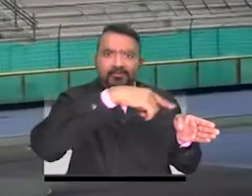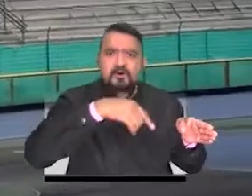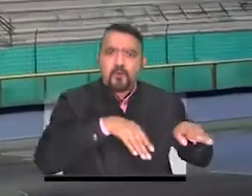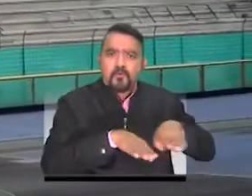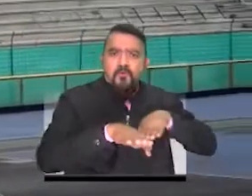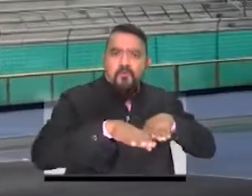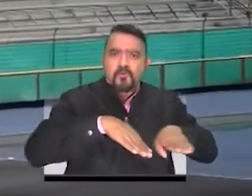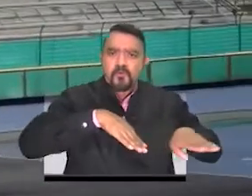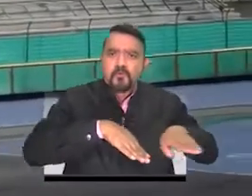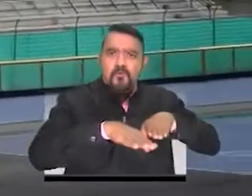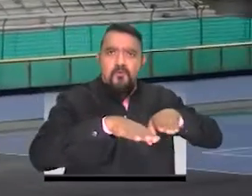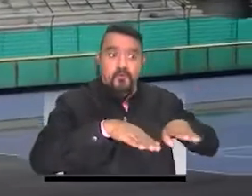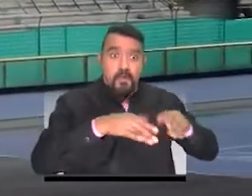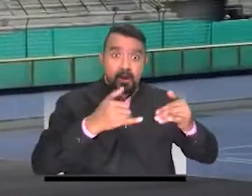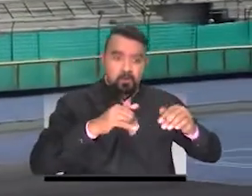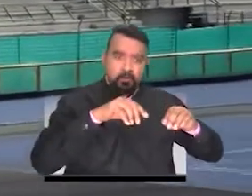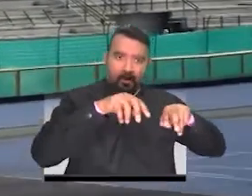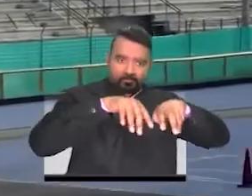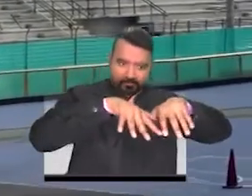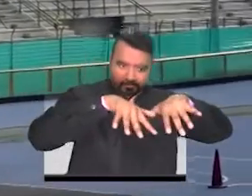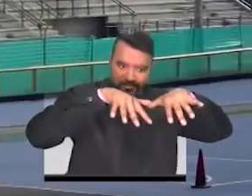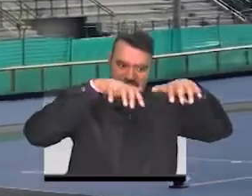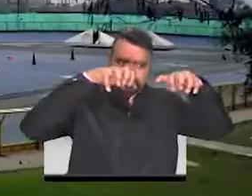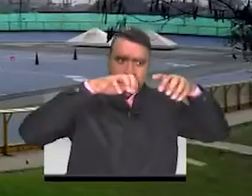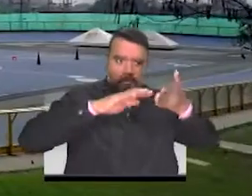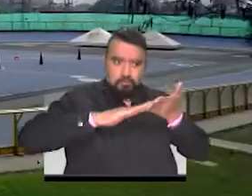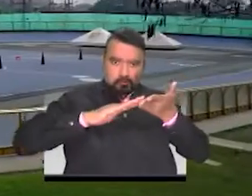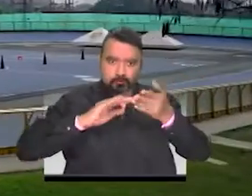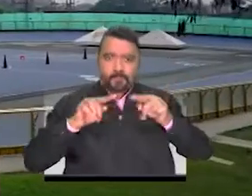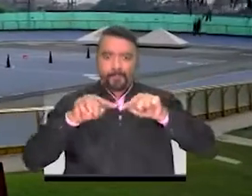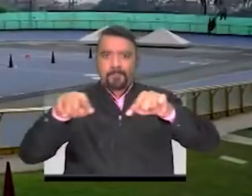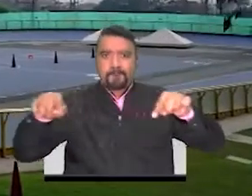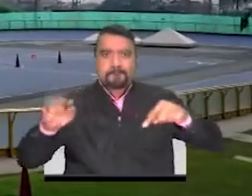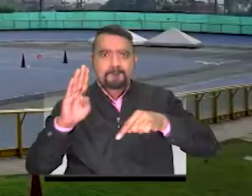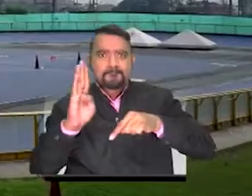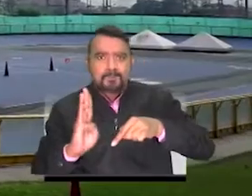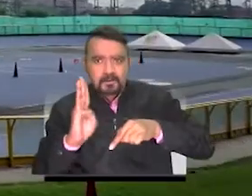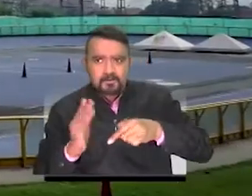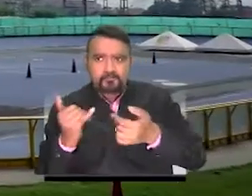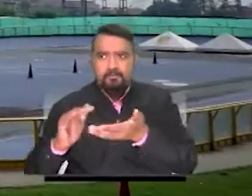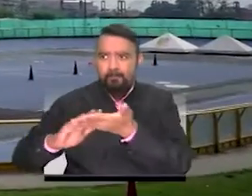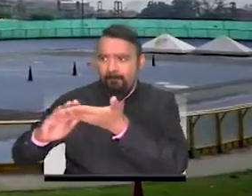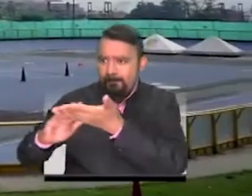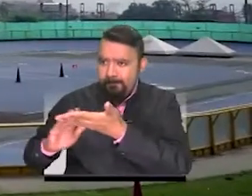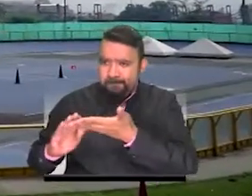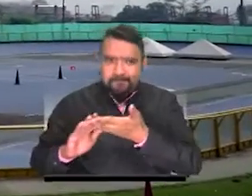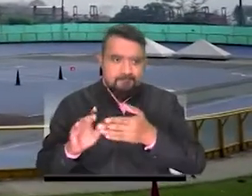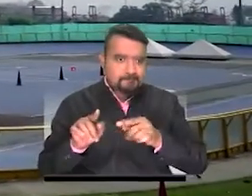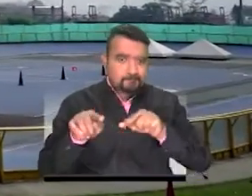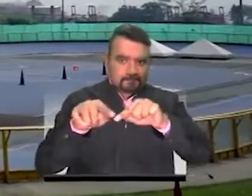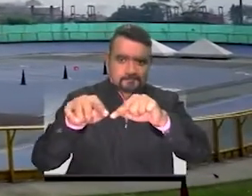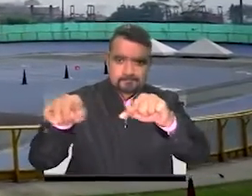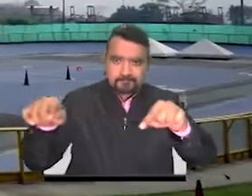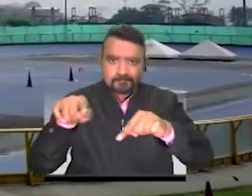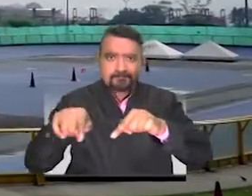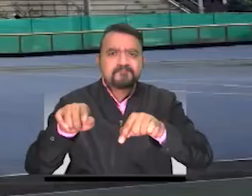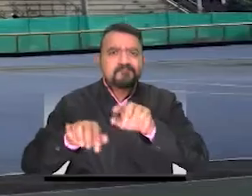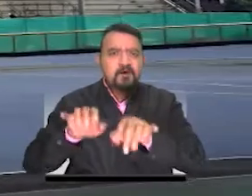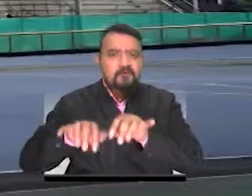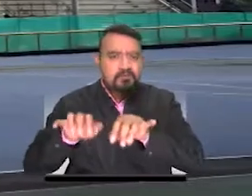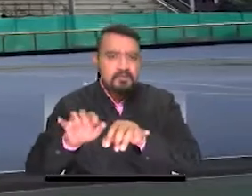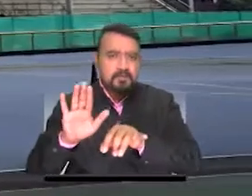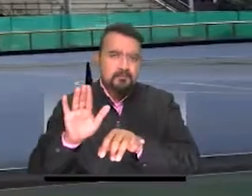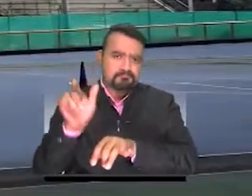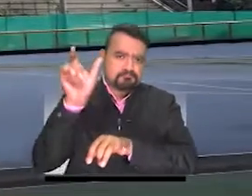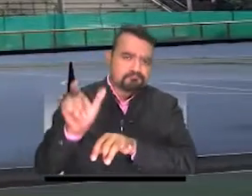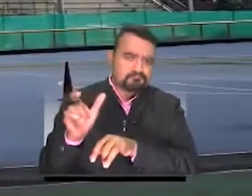personas. Estamos haciendo camerinos, estamos haciendo baterías sanitarias, estamos haciendo oficinas administrativas,